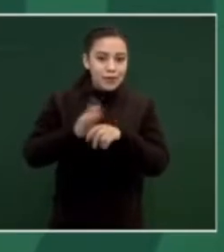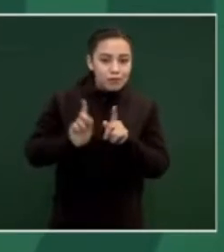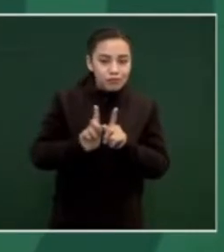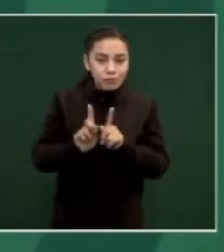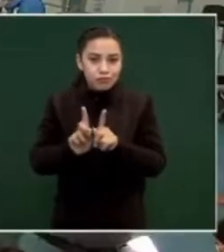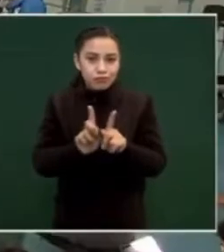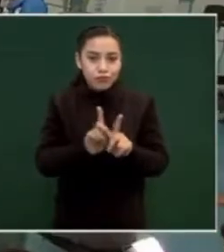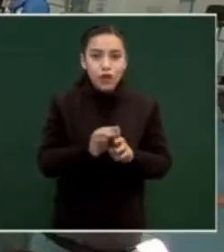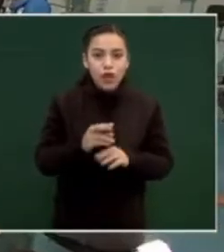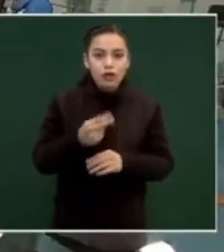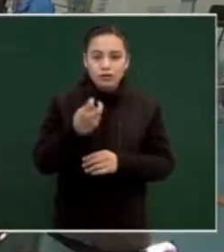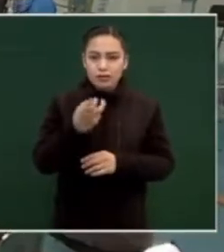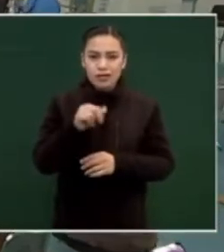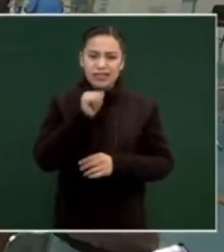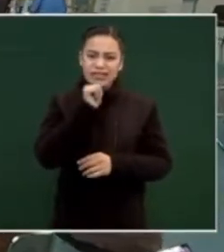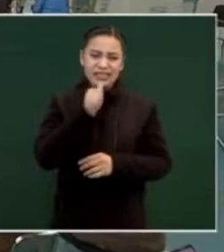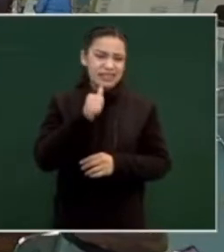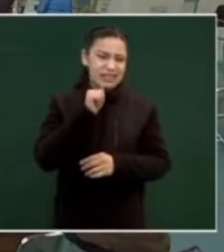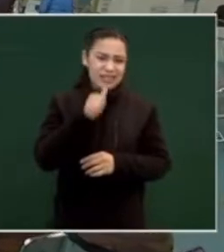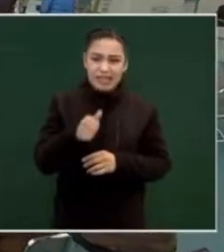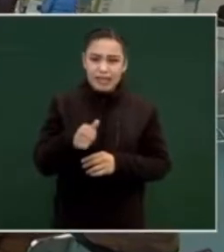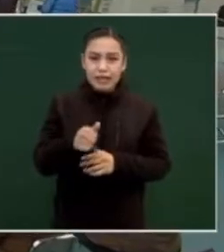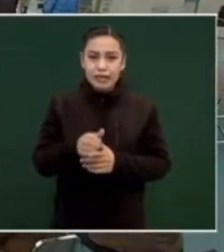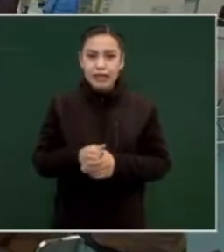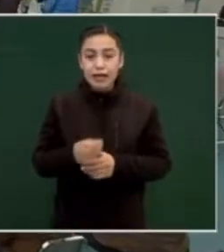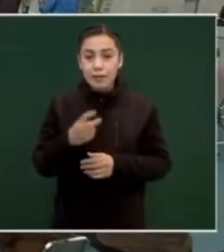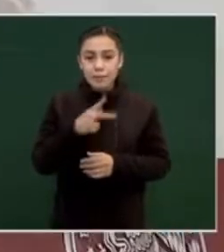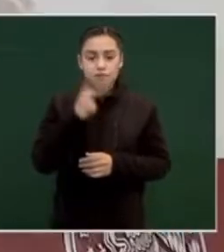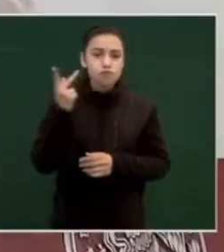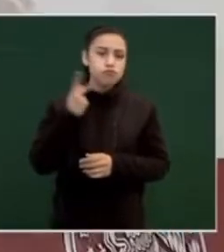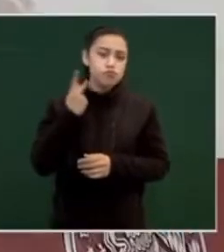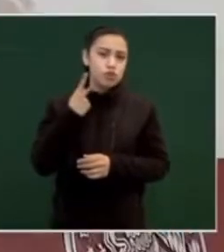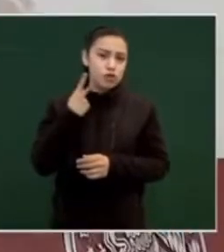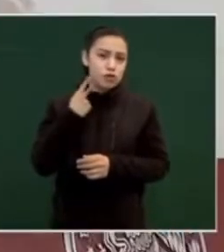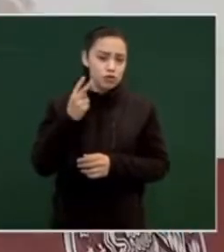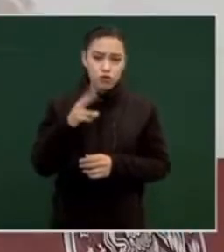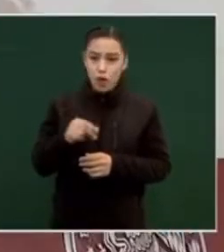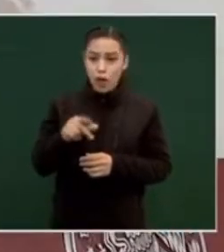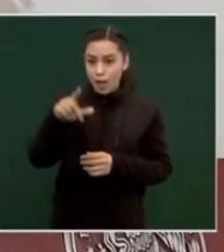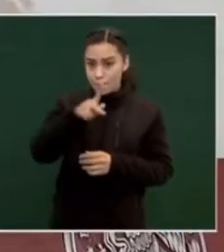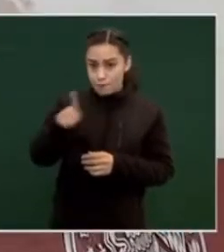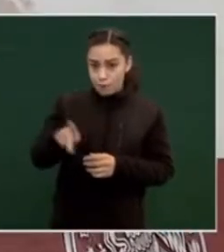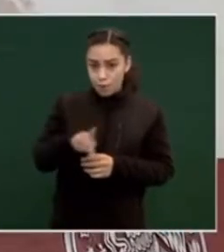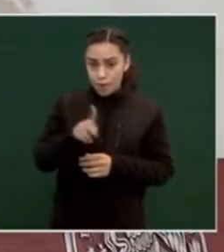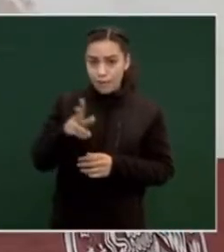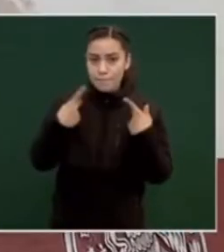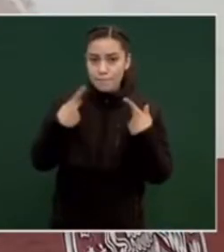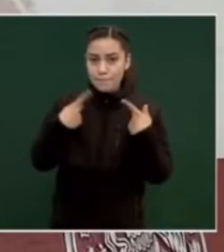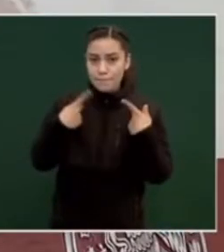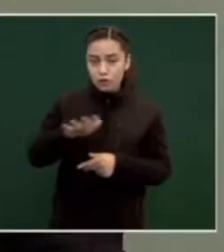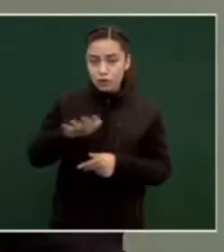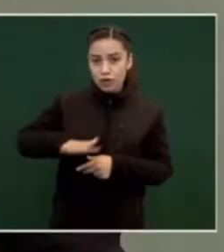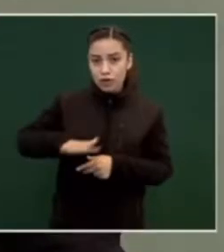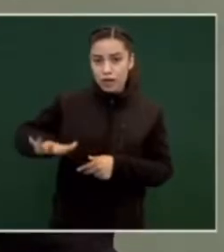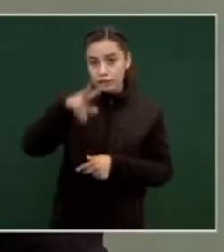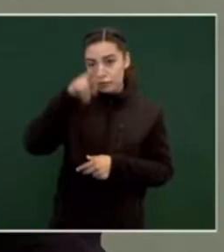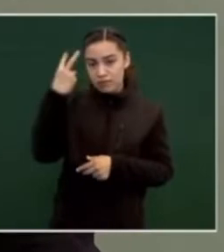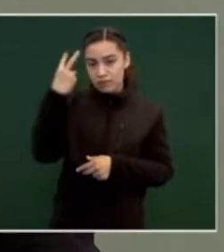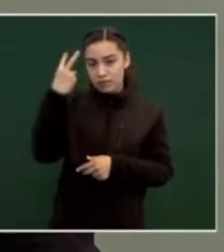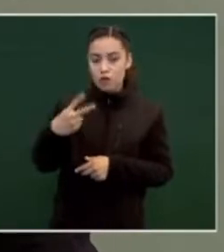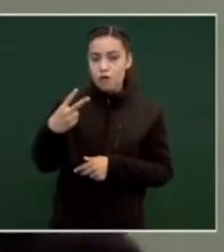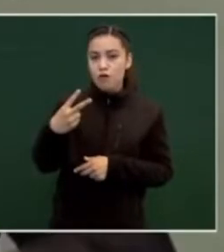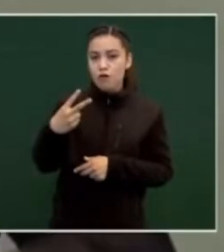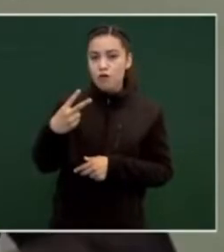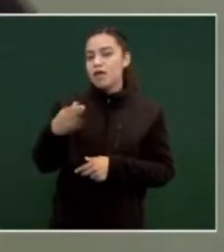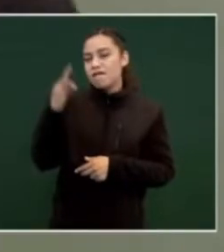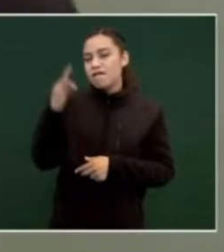ni el nepotismo ninguna de esas lacras de la política y no le voy a fallar al pueblo bueno espero que este